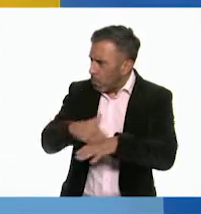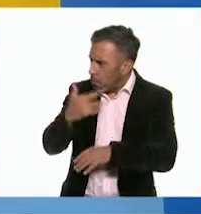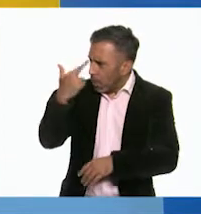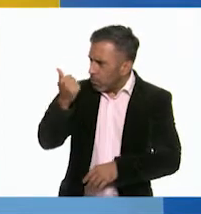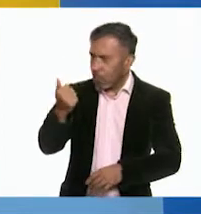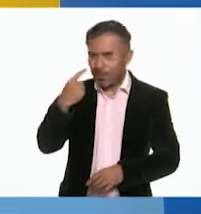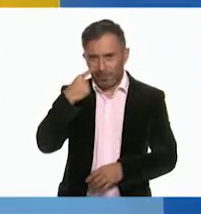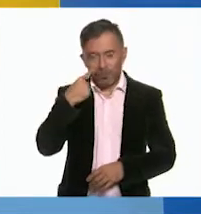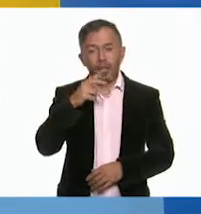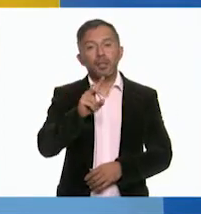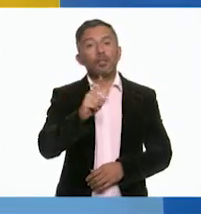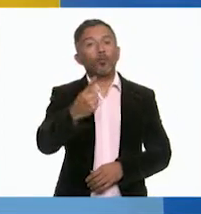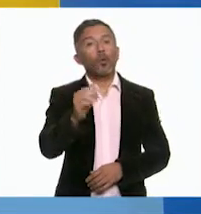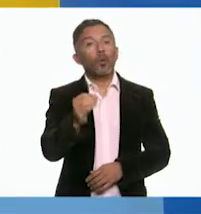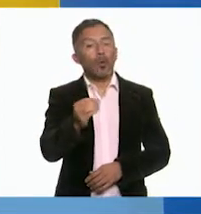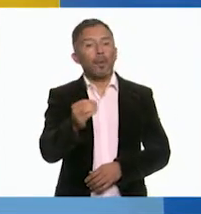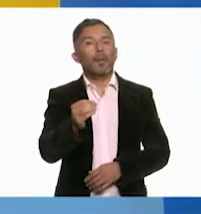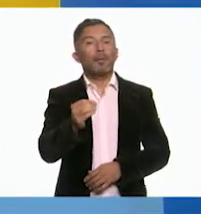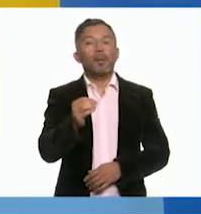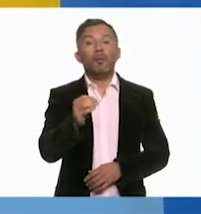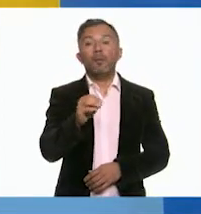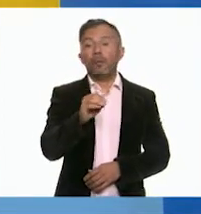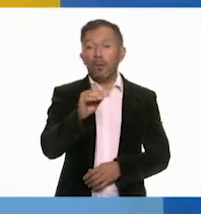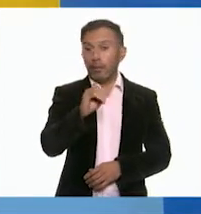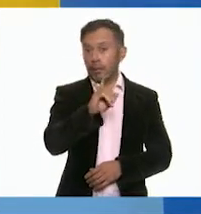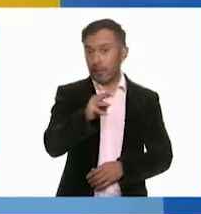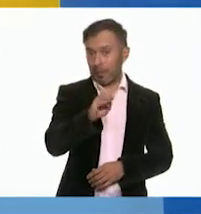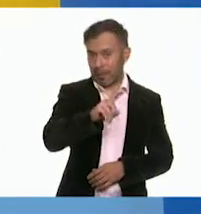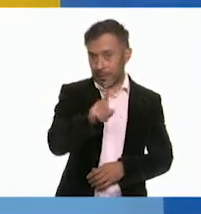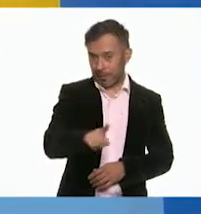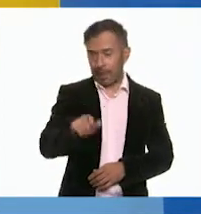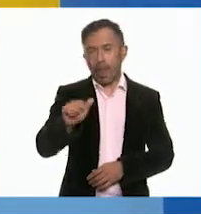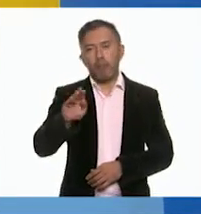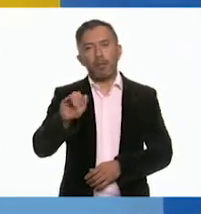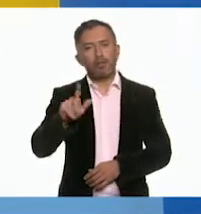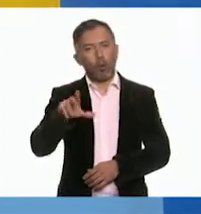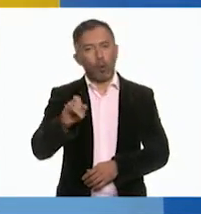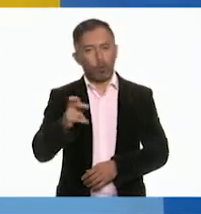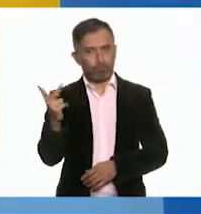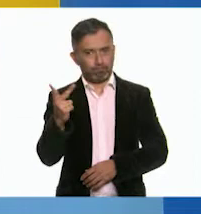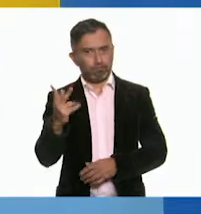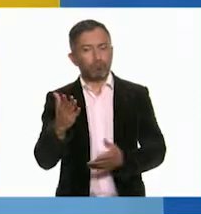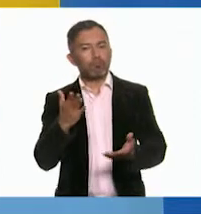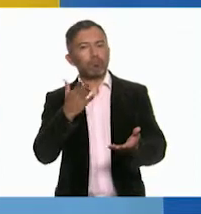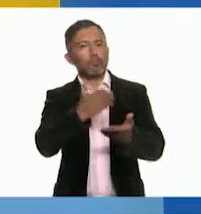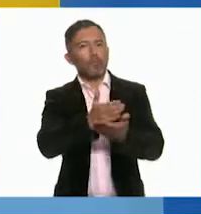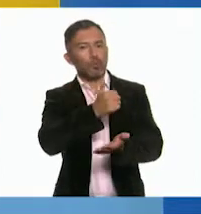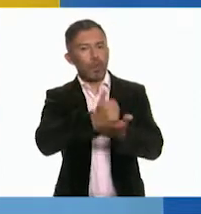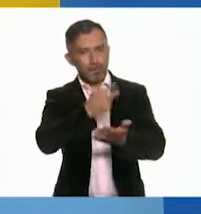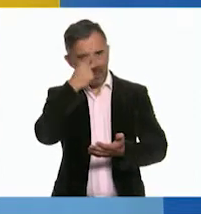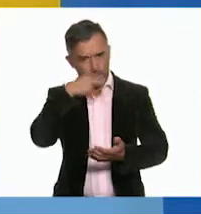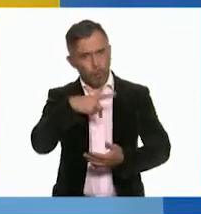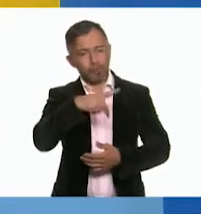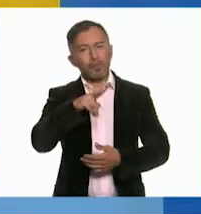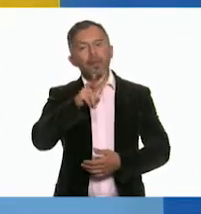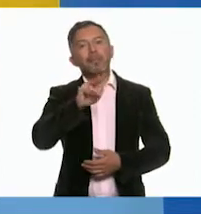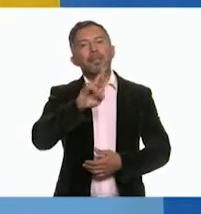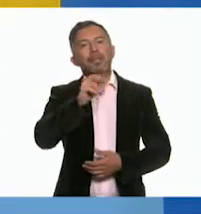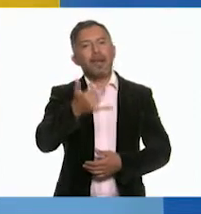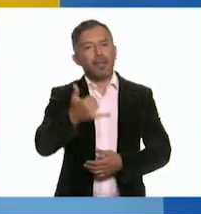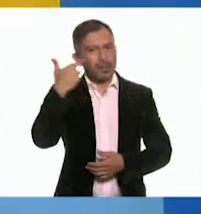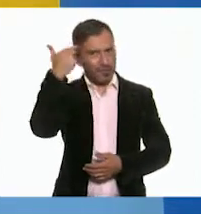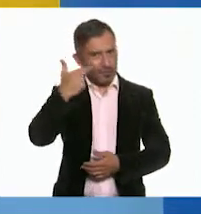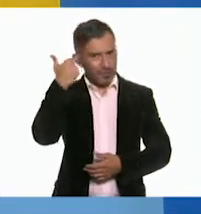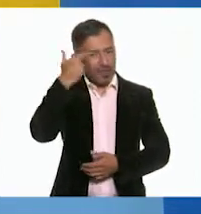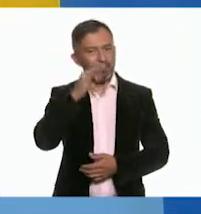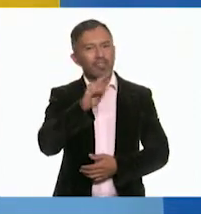de octubre, Mariano Jiménez y Mariano Abasolo se dirigieron a la Ciudad de México. Llevaban un pliego al virrey Francisco Javier Venegas.